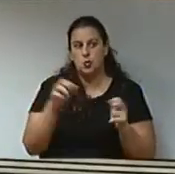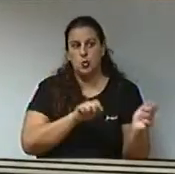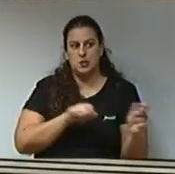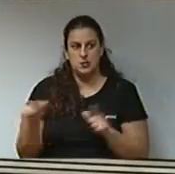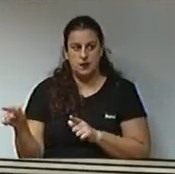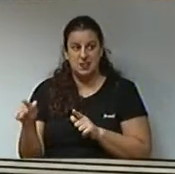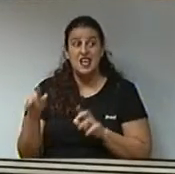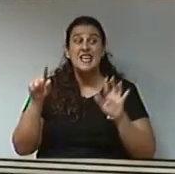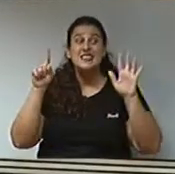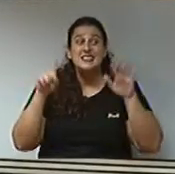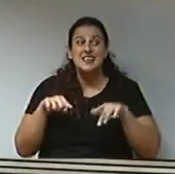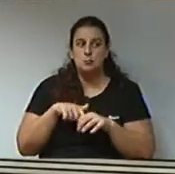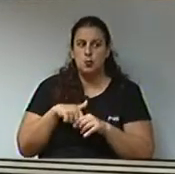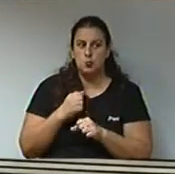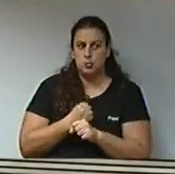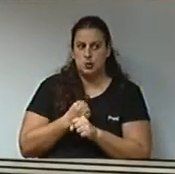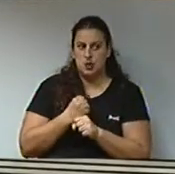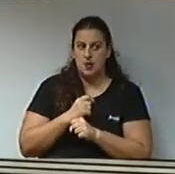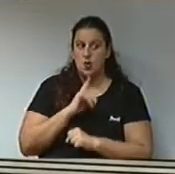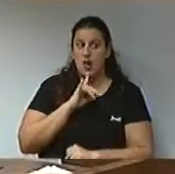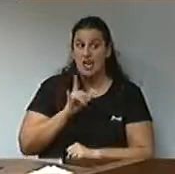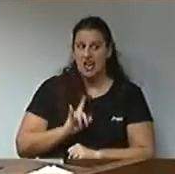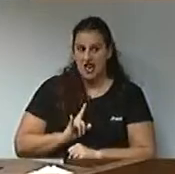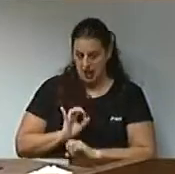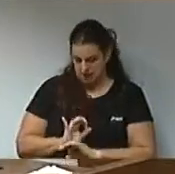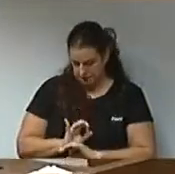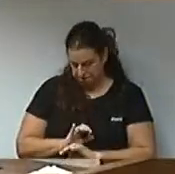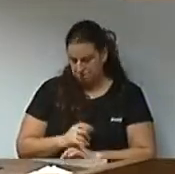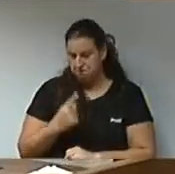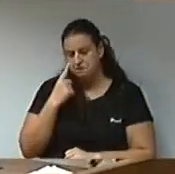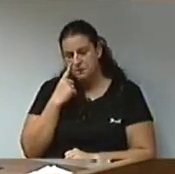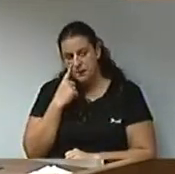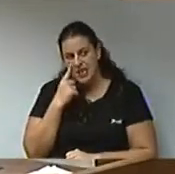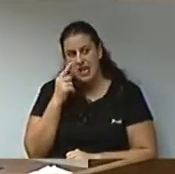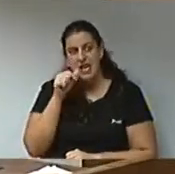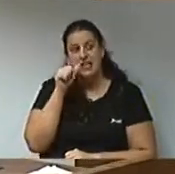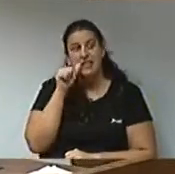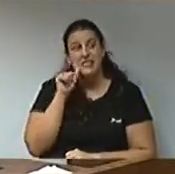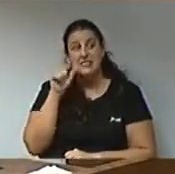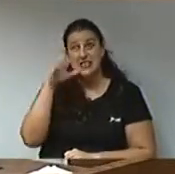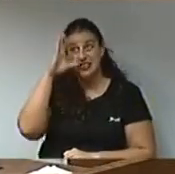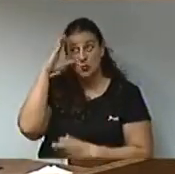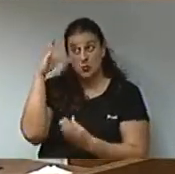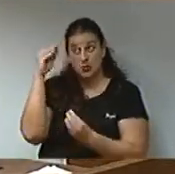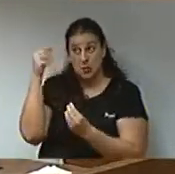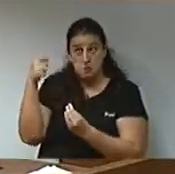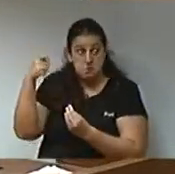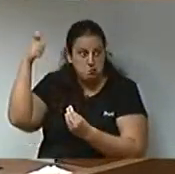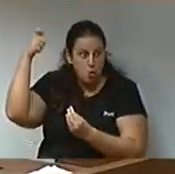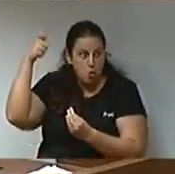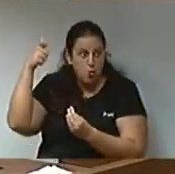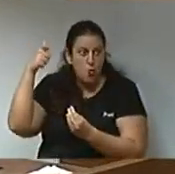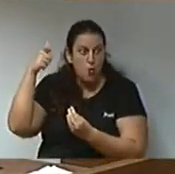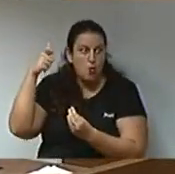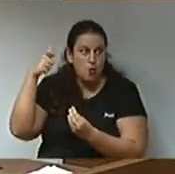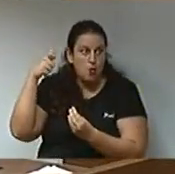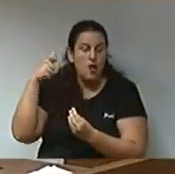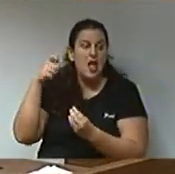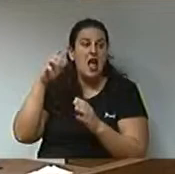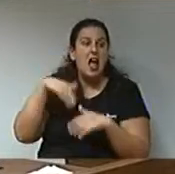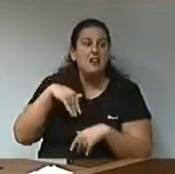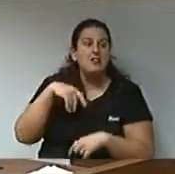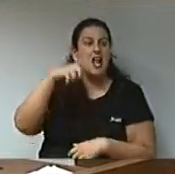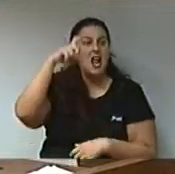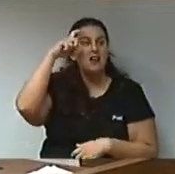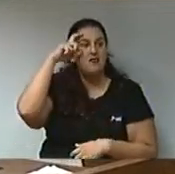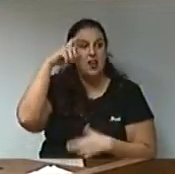trabajo. Energía. Mire, Sánchez le escucha tan poco que tras paralizar la producción de Pamesa tuvo que ser Feijóo el que intercediera